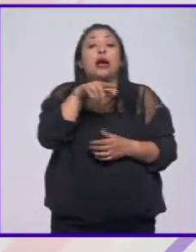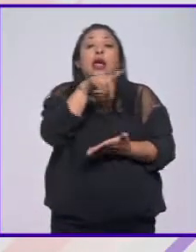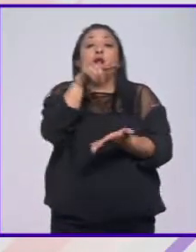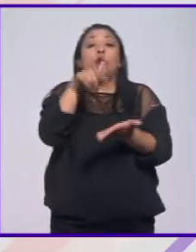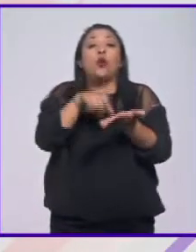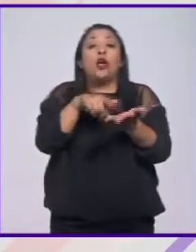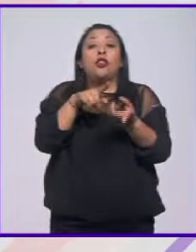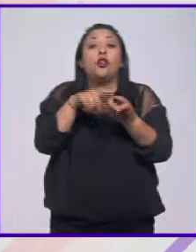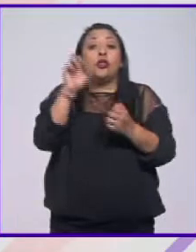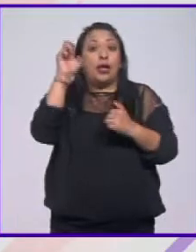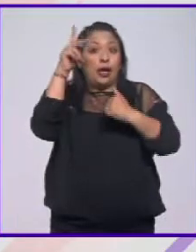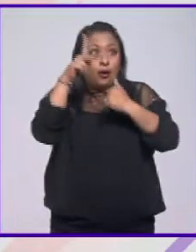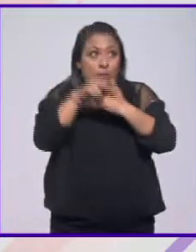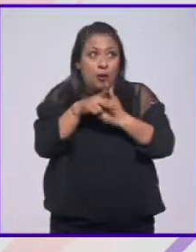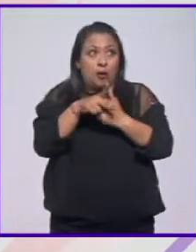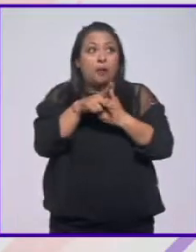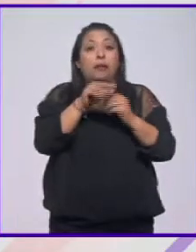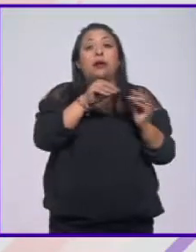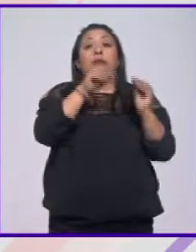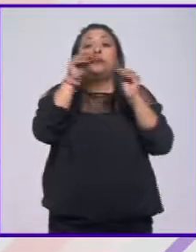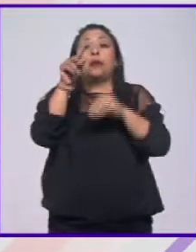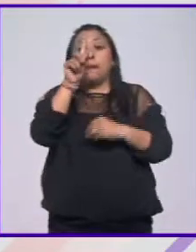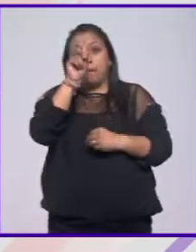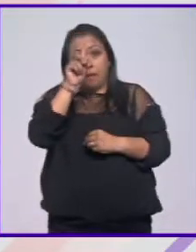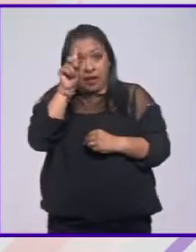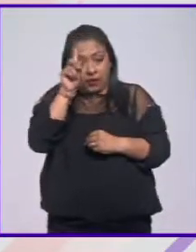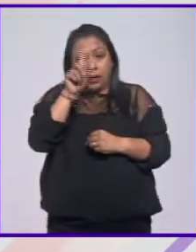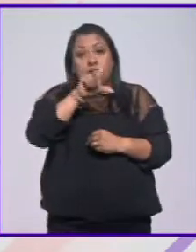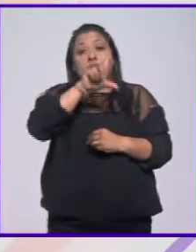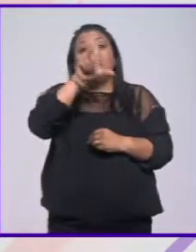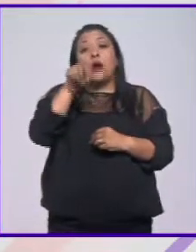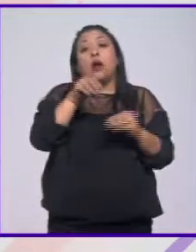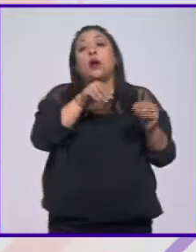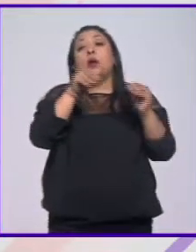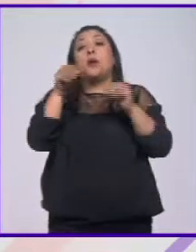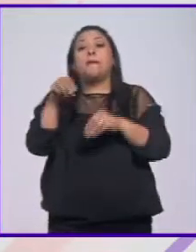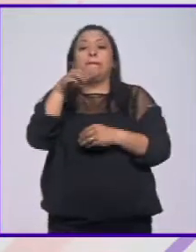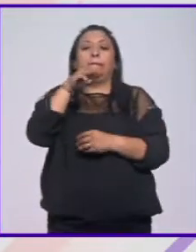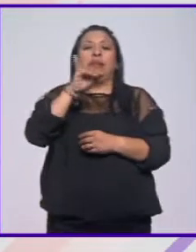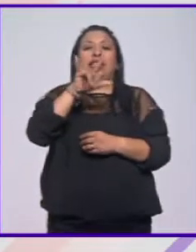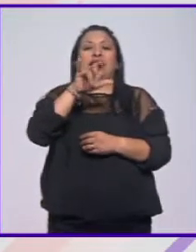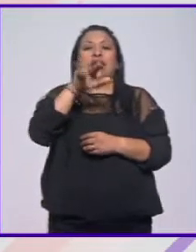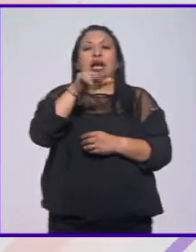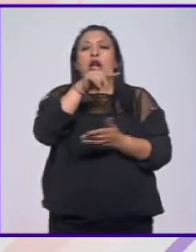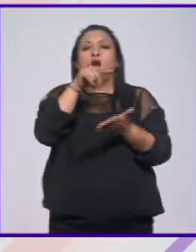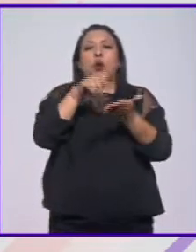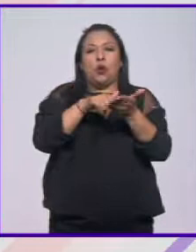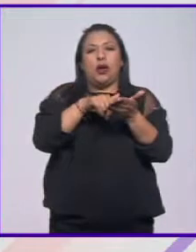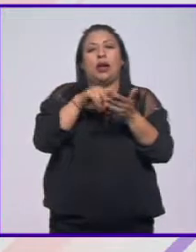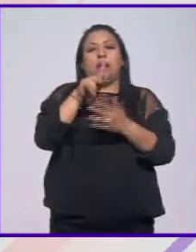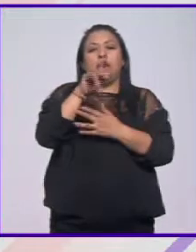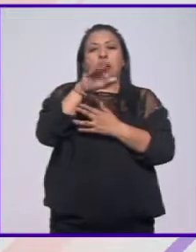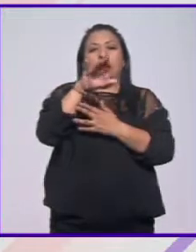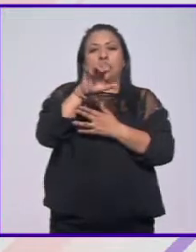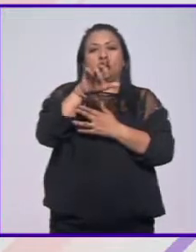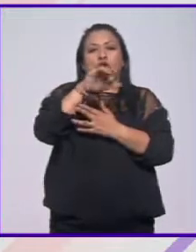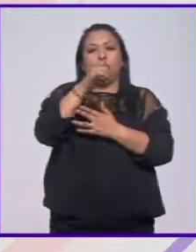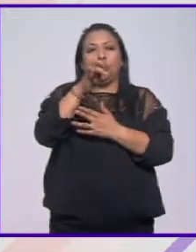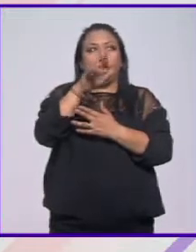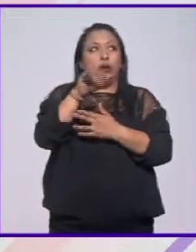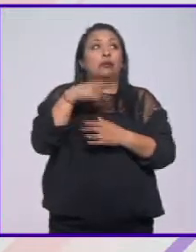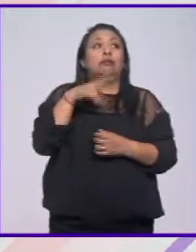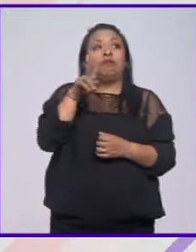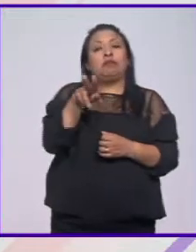a Europa. Pasaron por Madrid y se fueron a Milán, al Palacio de Jurisconsulti. Así